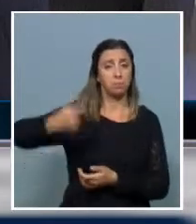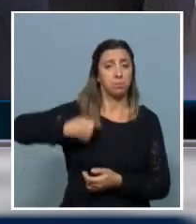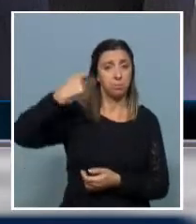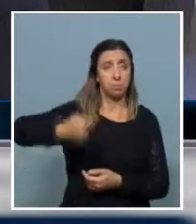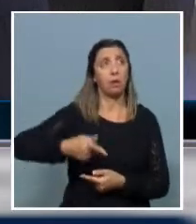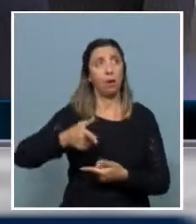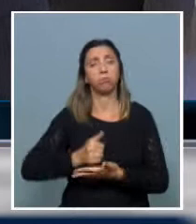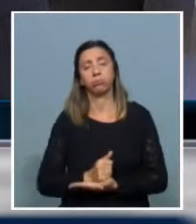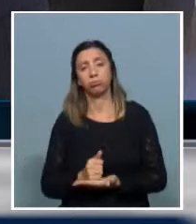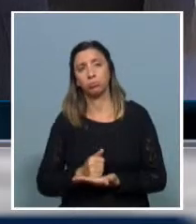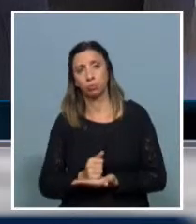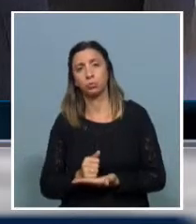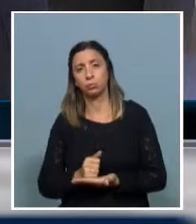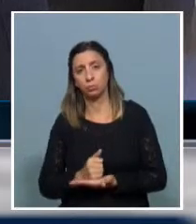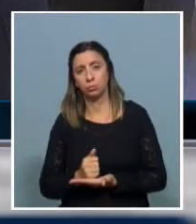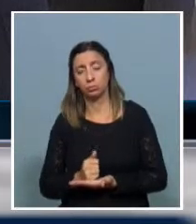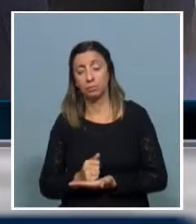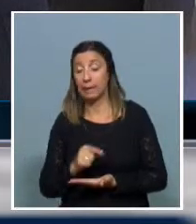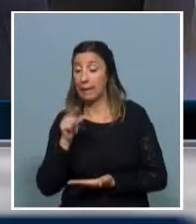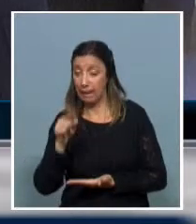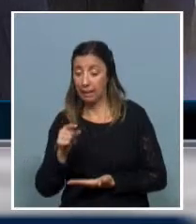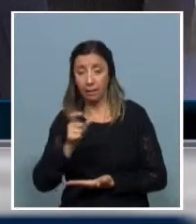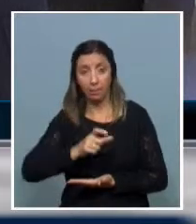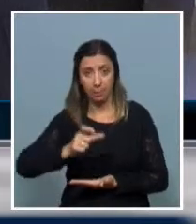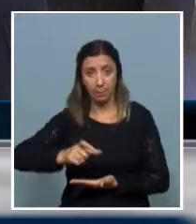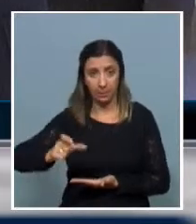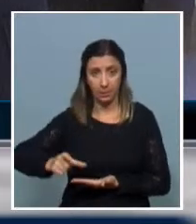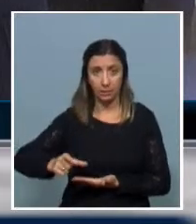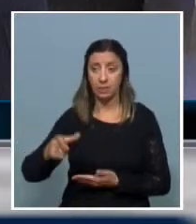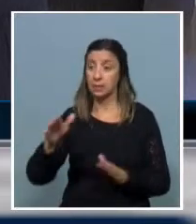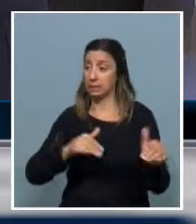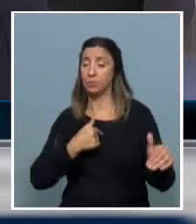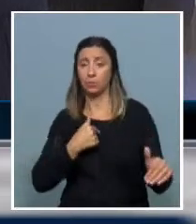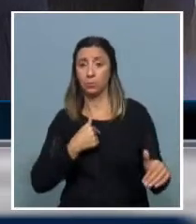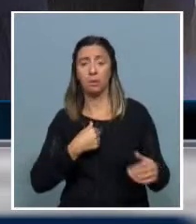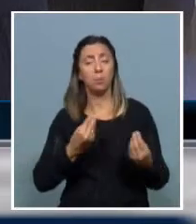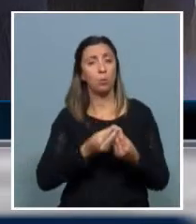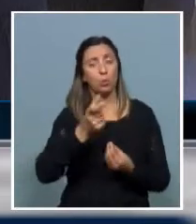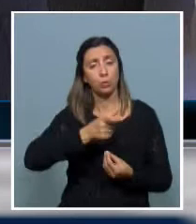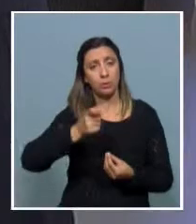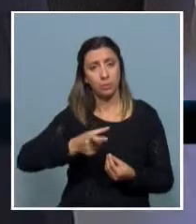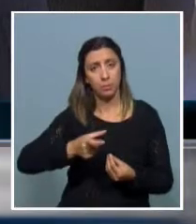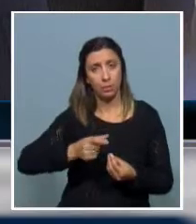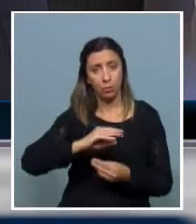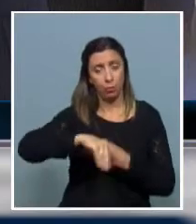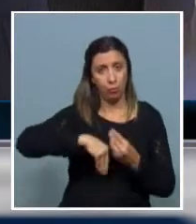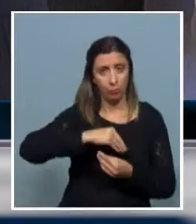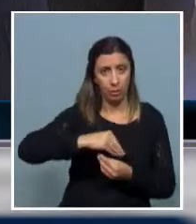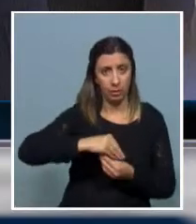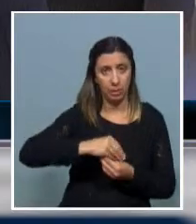que están esperando. Entre ellos, que hice la primera convocatoria, había muchas familias